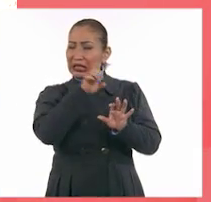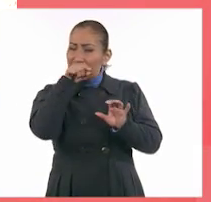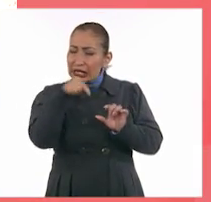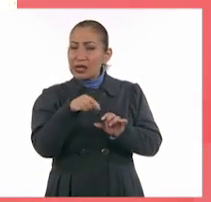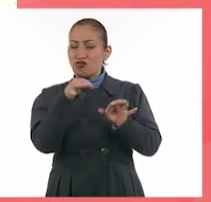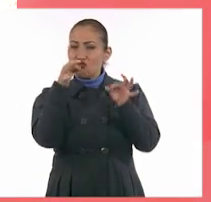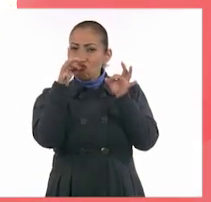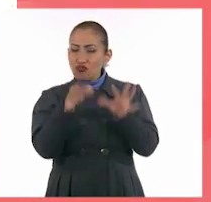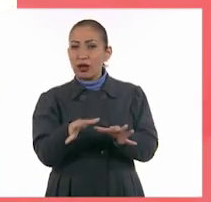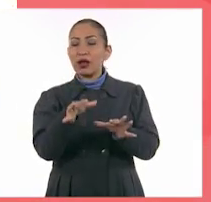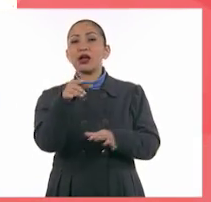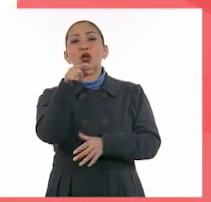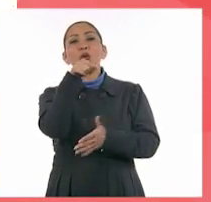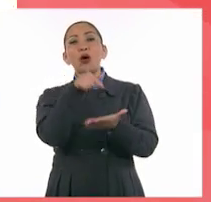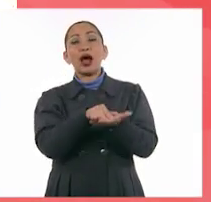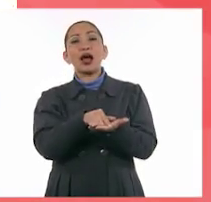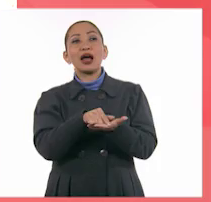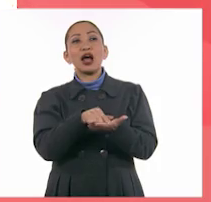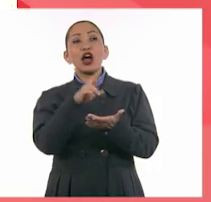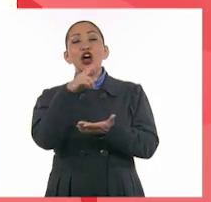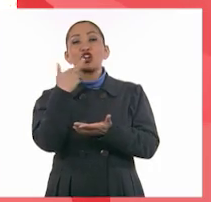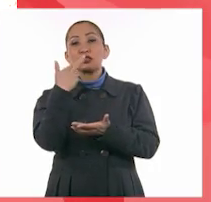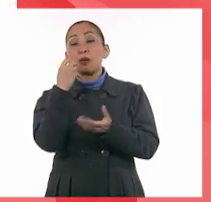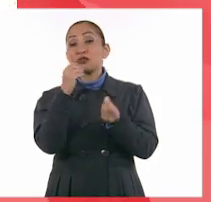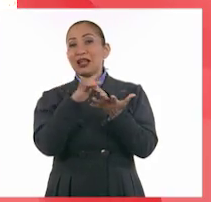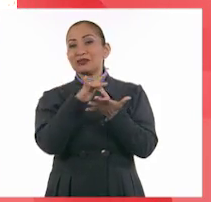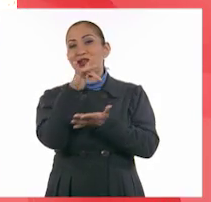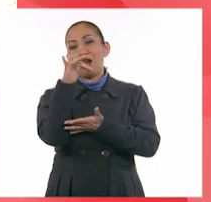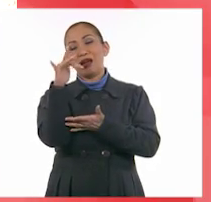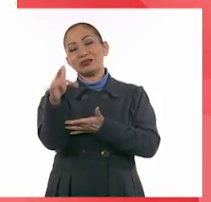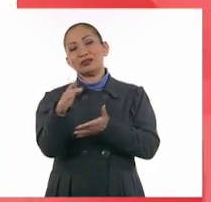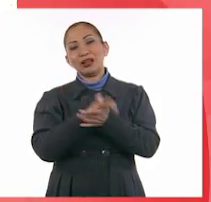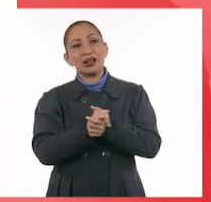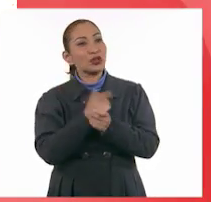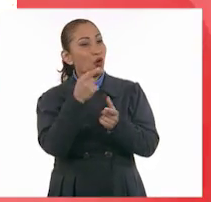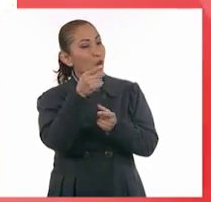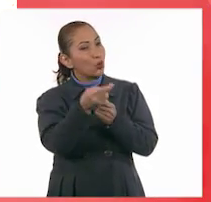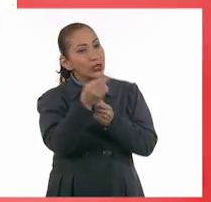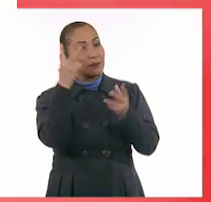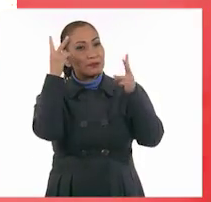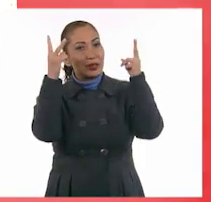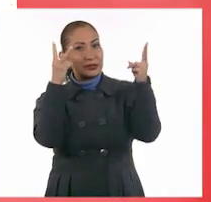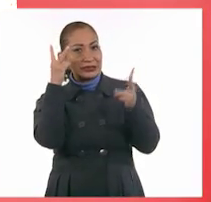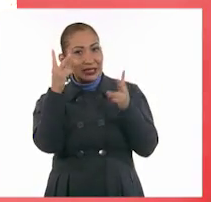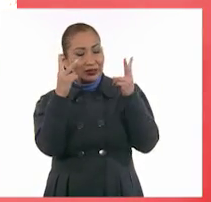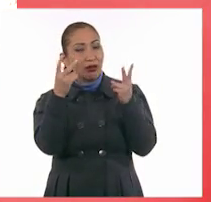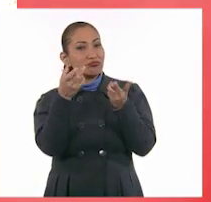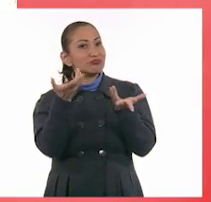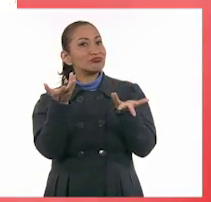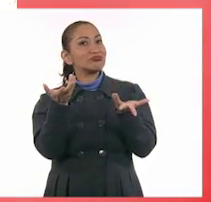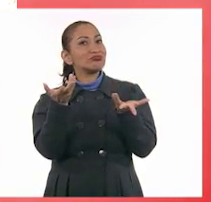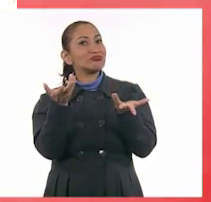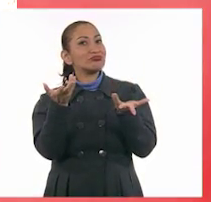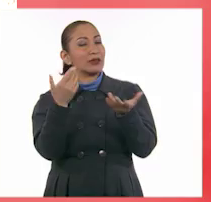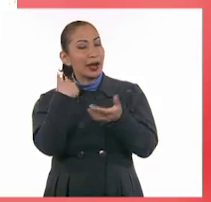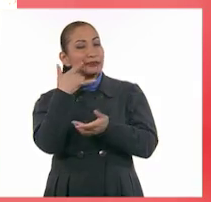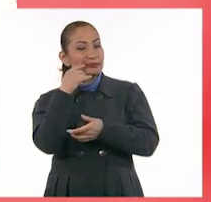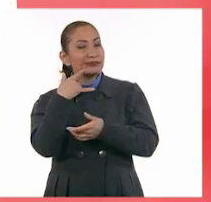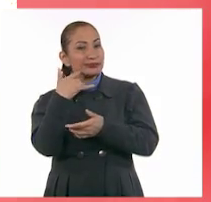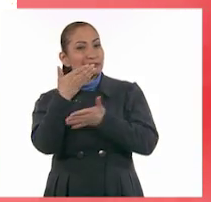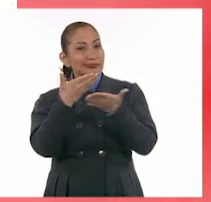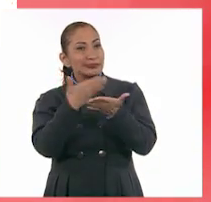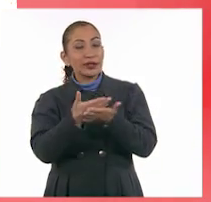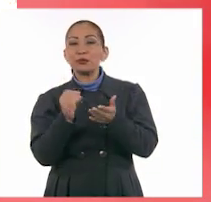excelencia aquí en Rosarito. Muchísimas gracias. No, gracias a ustedes por su visita. Estamos para atenderlos.